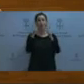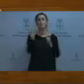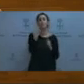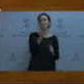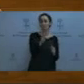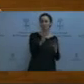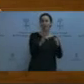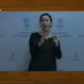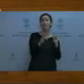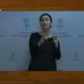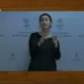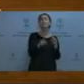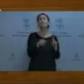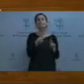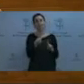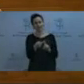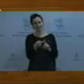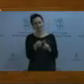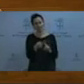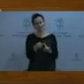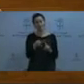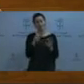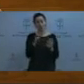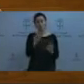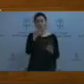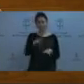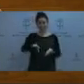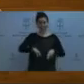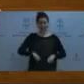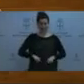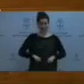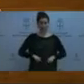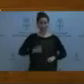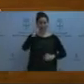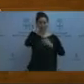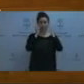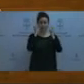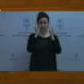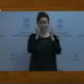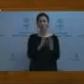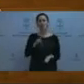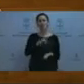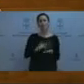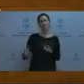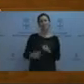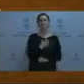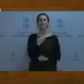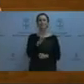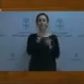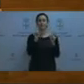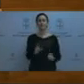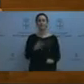también de las obligaciones que supone adoptar un animal de compañía y de cómo su llegada puede influir en nuestro estilo de